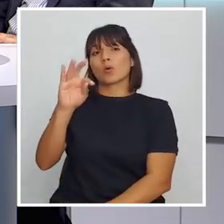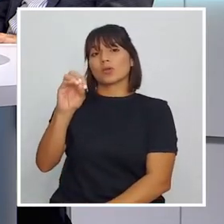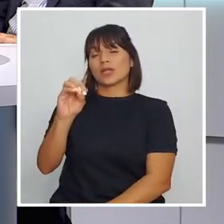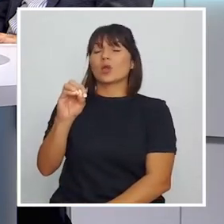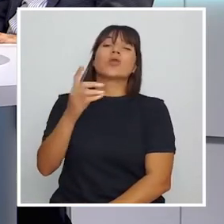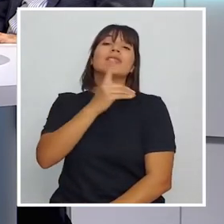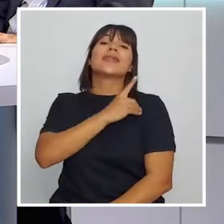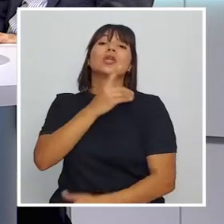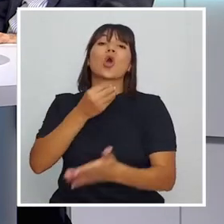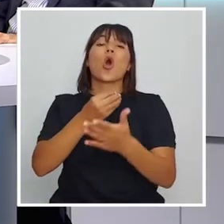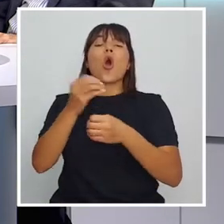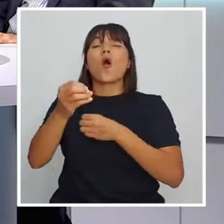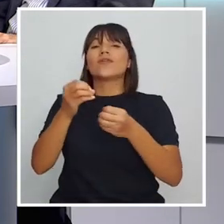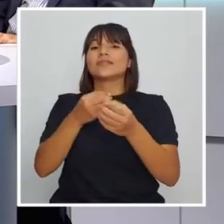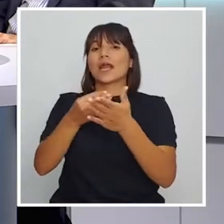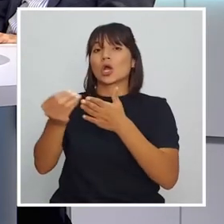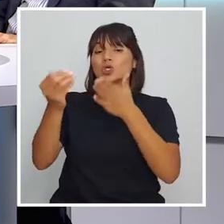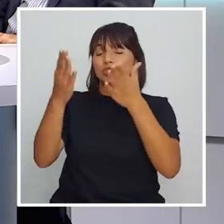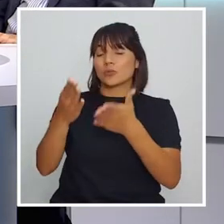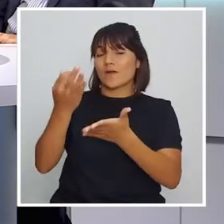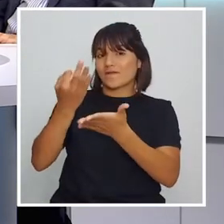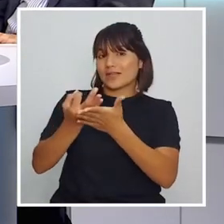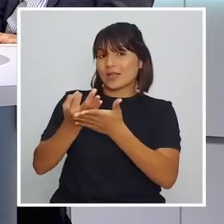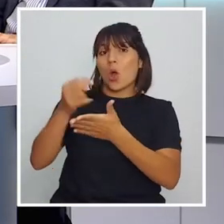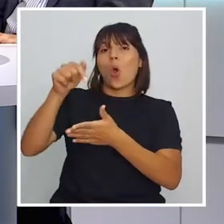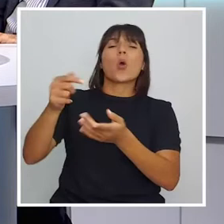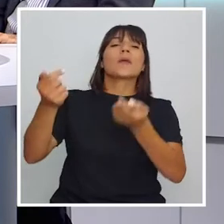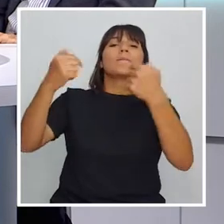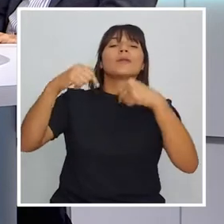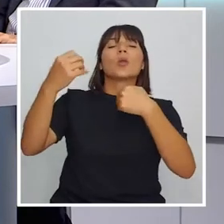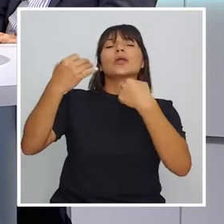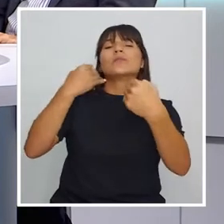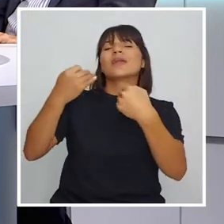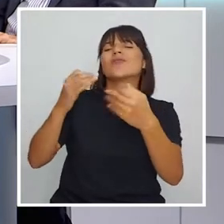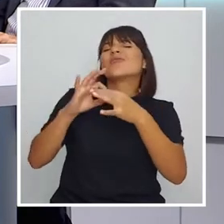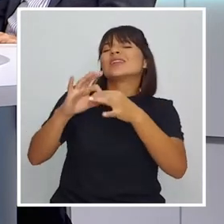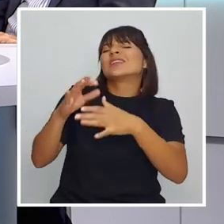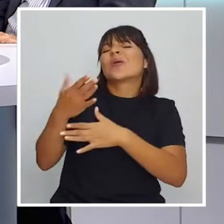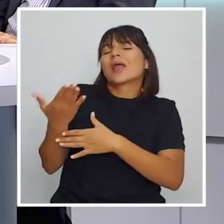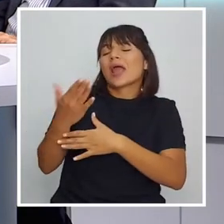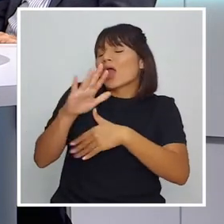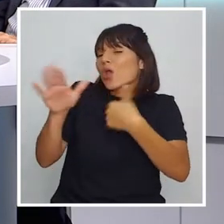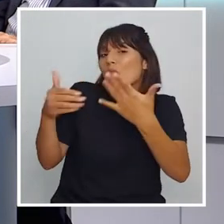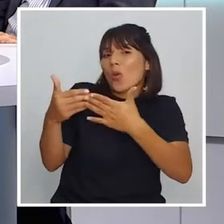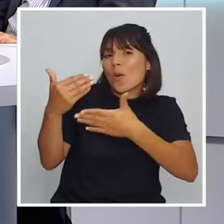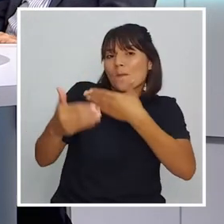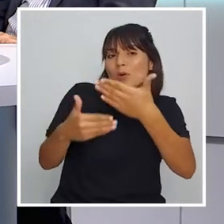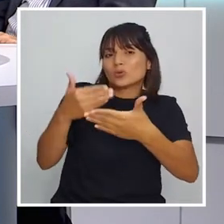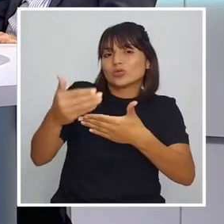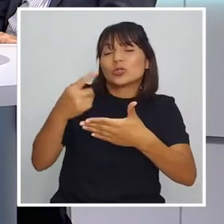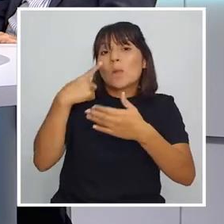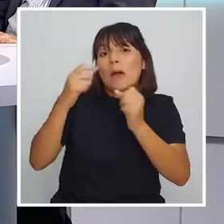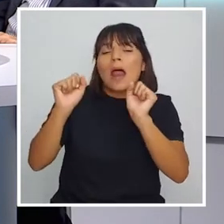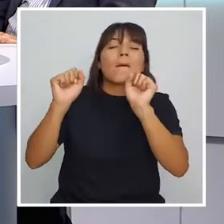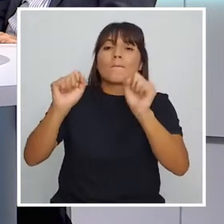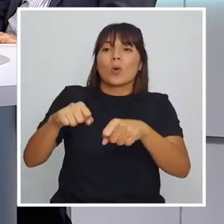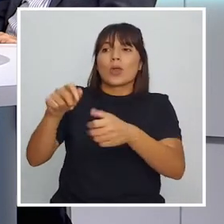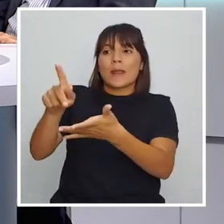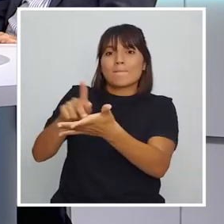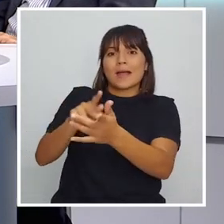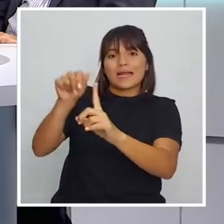Financiero, que nos explicaba sobre todo este proceso para recibir el aguinaldo de la mejor manera y cómo poder estirarlo, cómo